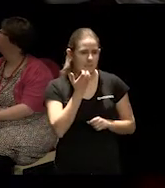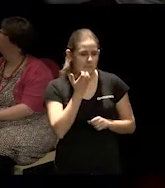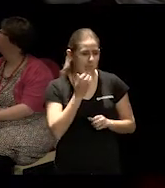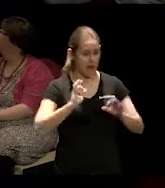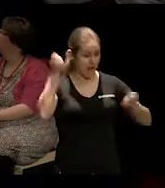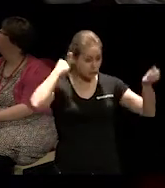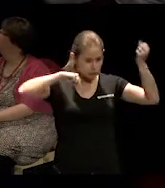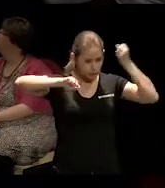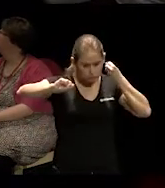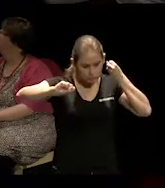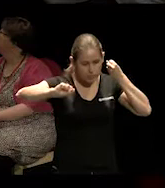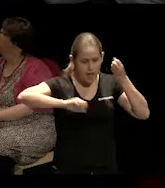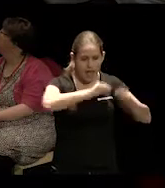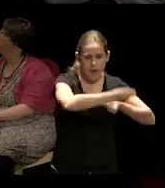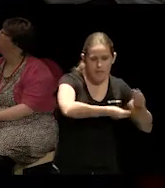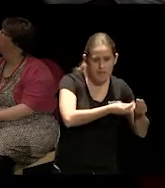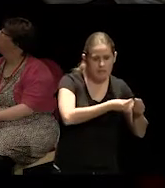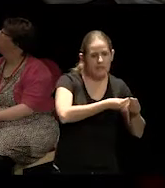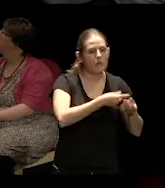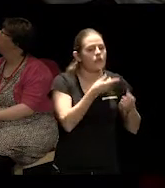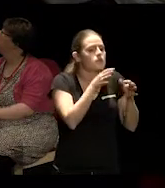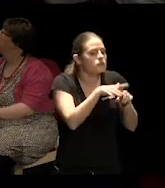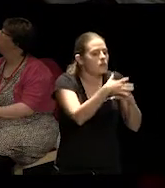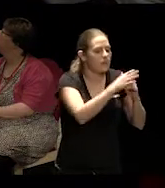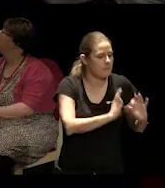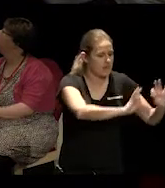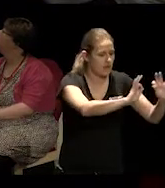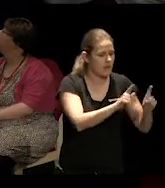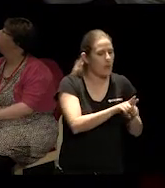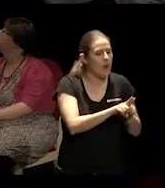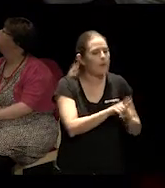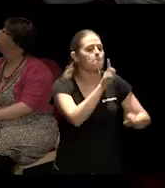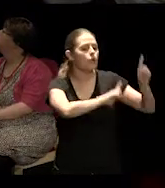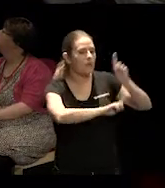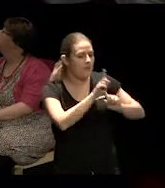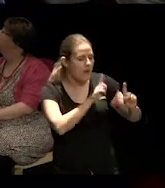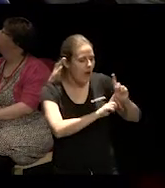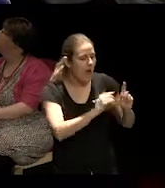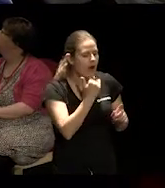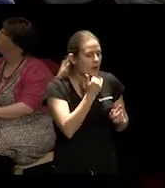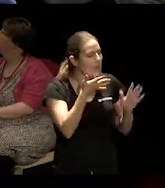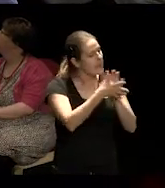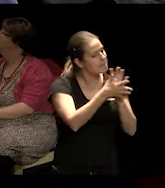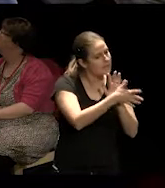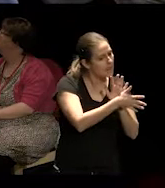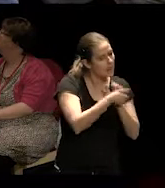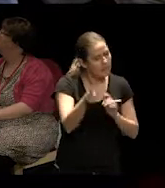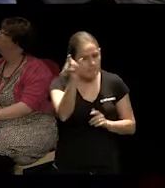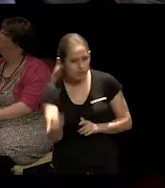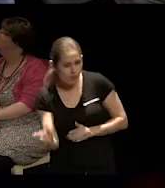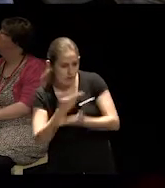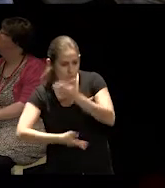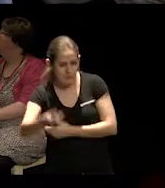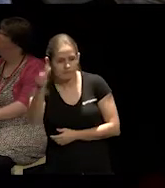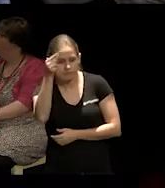actor a hacer algo. Un problema de memoria a corto plazo. Para eso reutilizamos la técnica